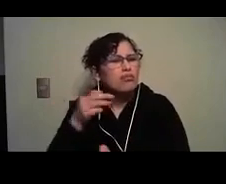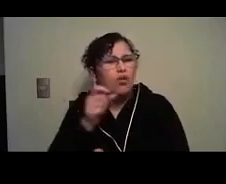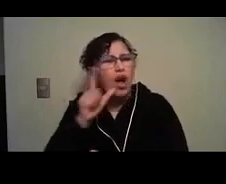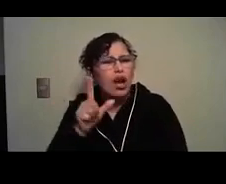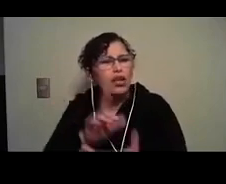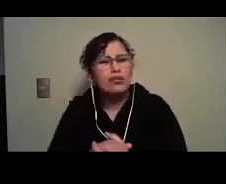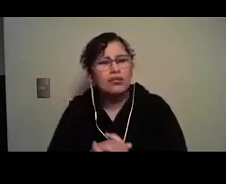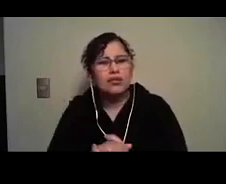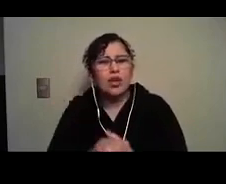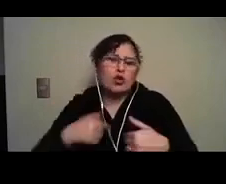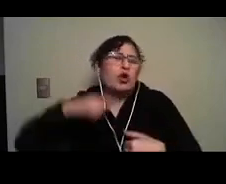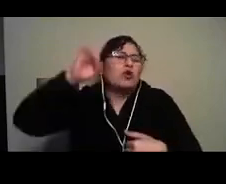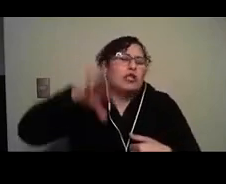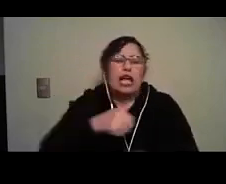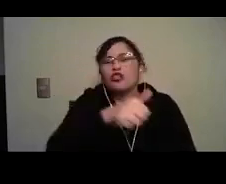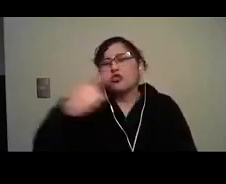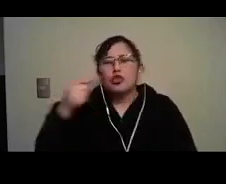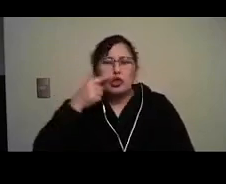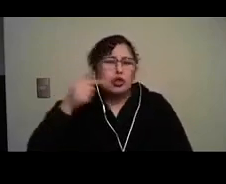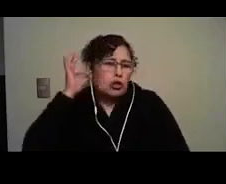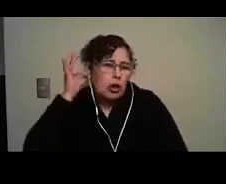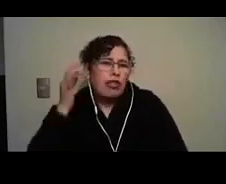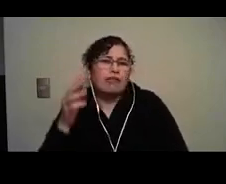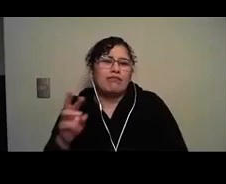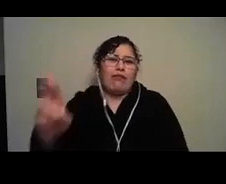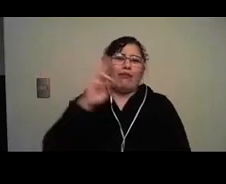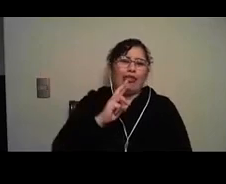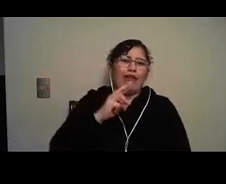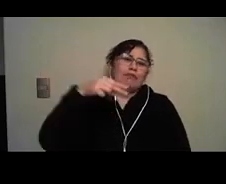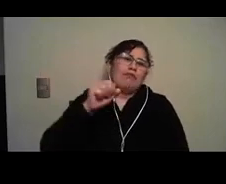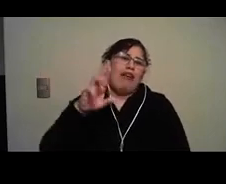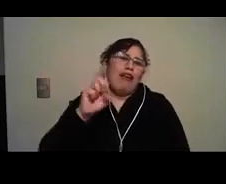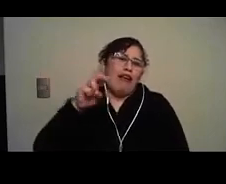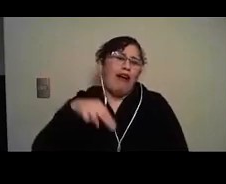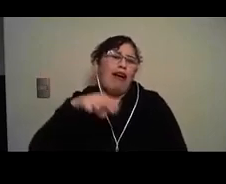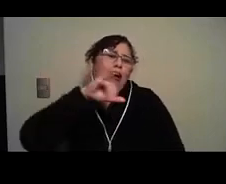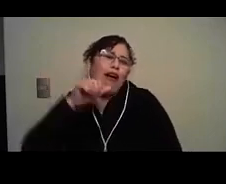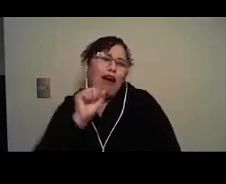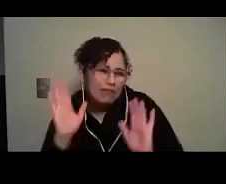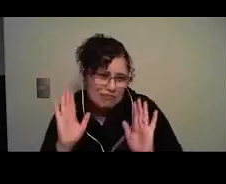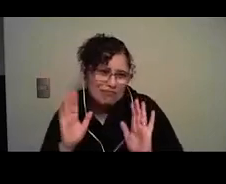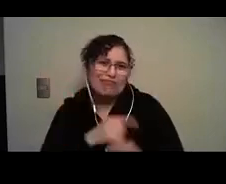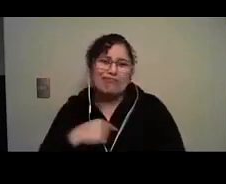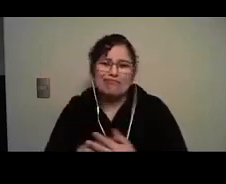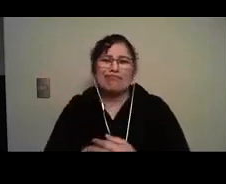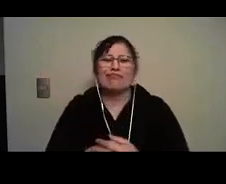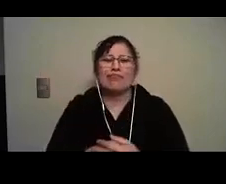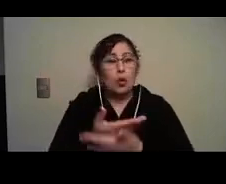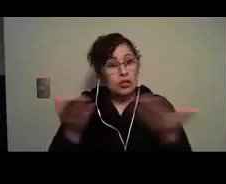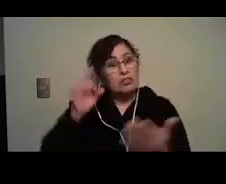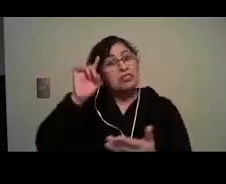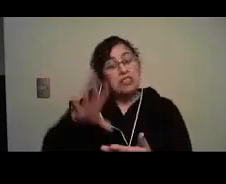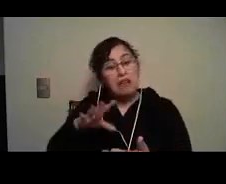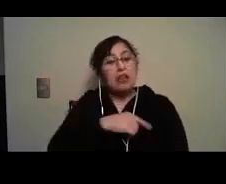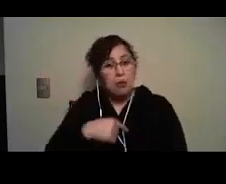muy probablemente todas y todos ya me van a decir que se llama naranja, ¿ya? Y ustedes saben que se